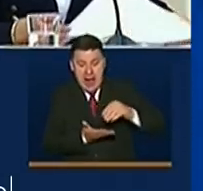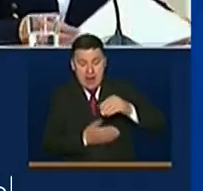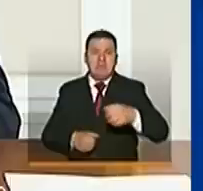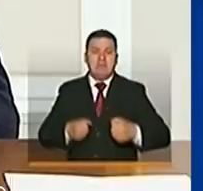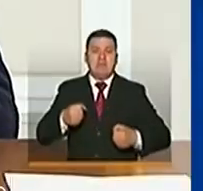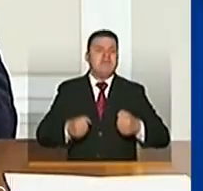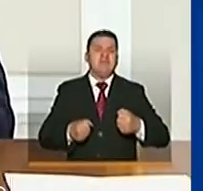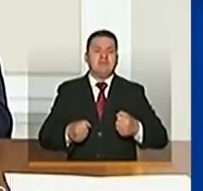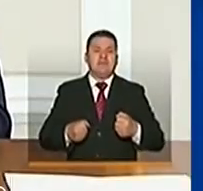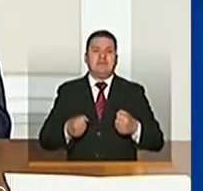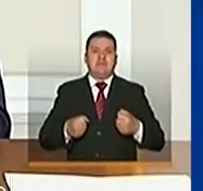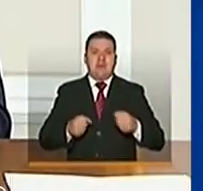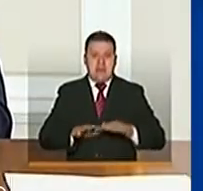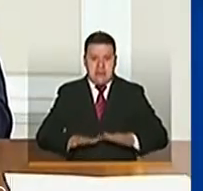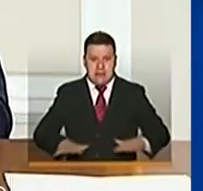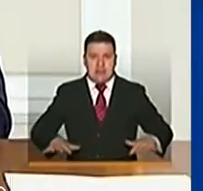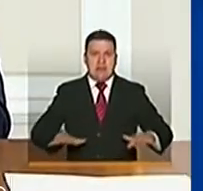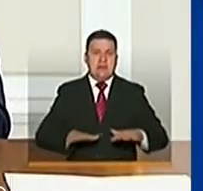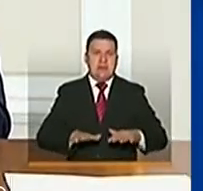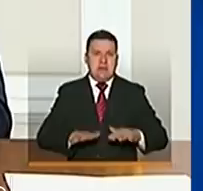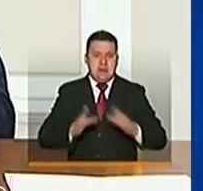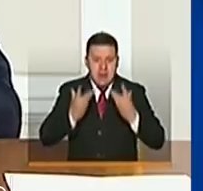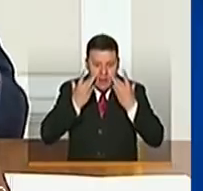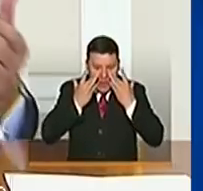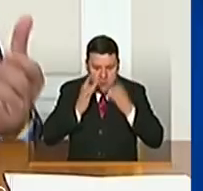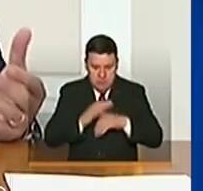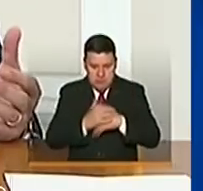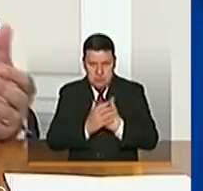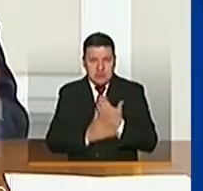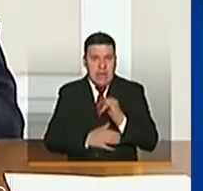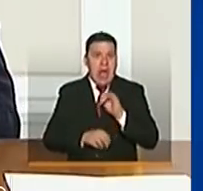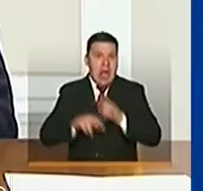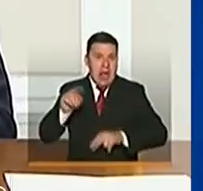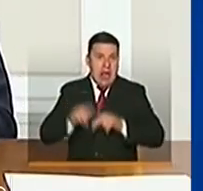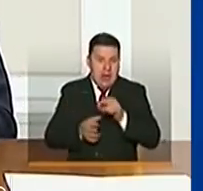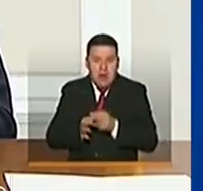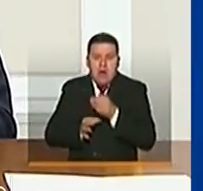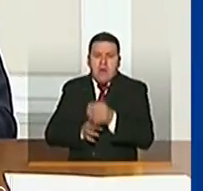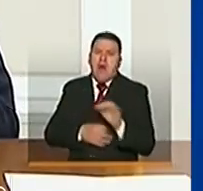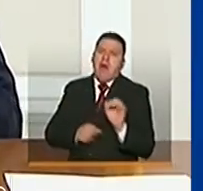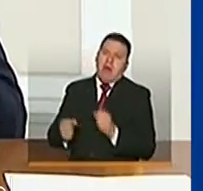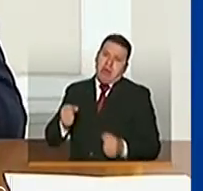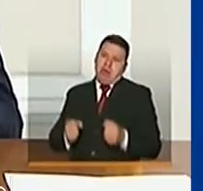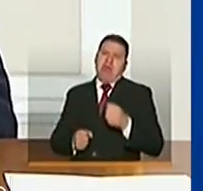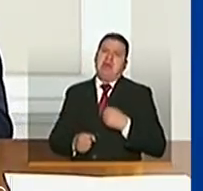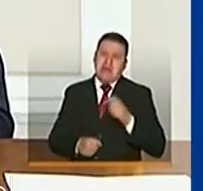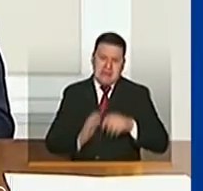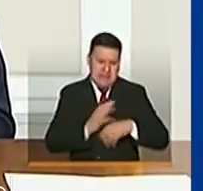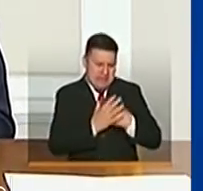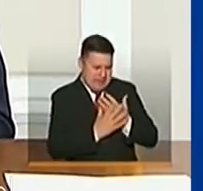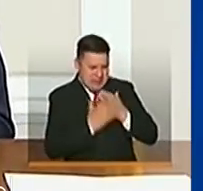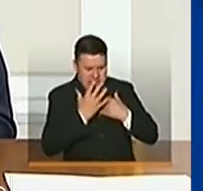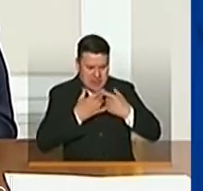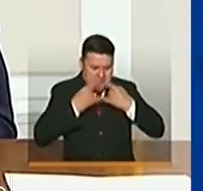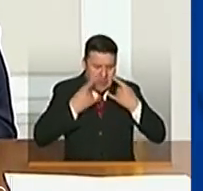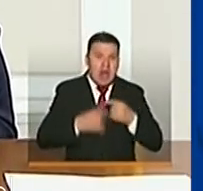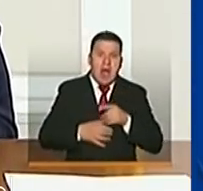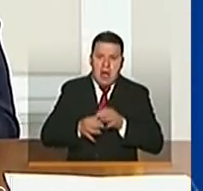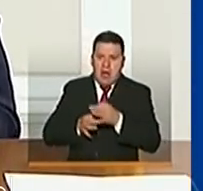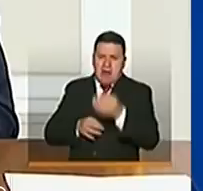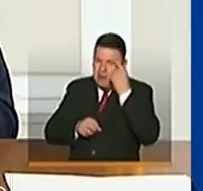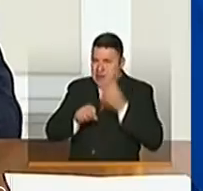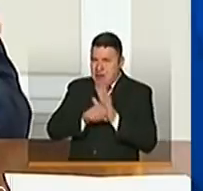que no hay registro oficial de más de medio punto porcentual del